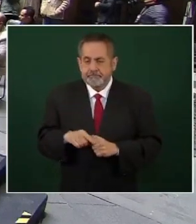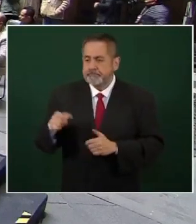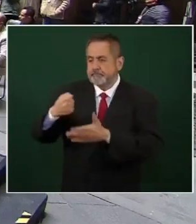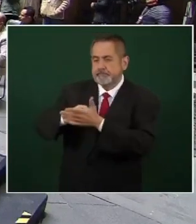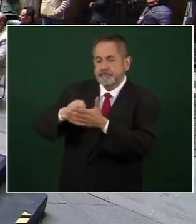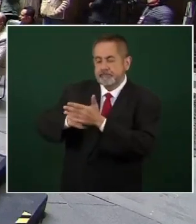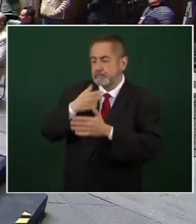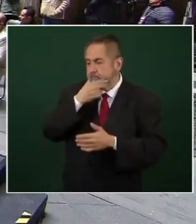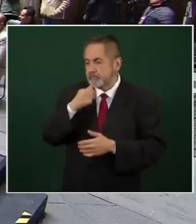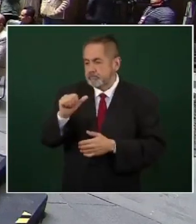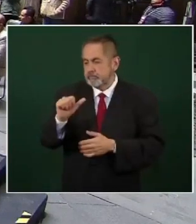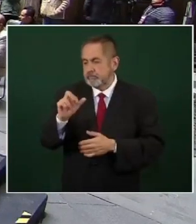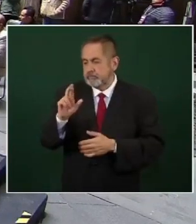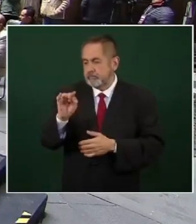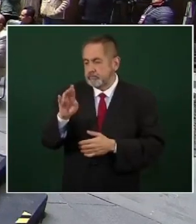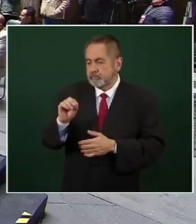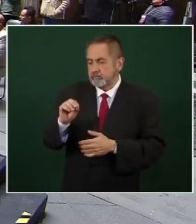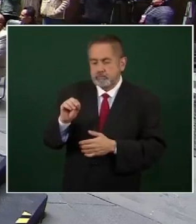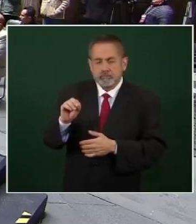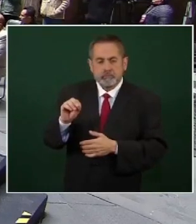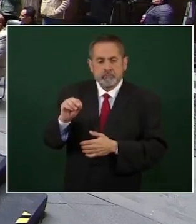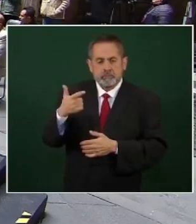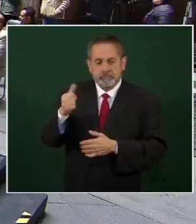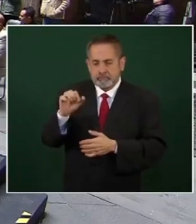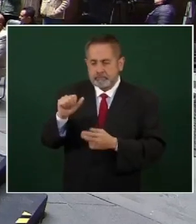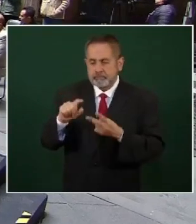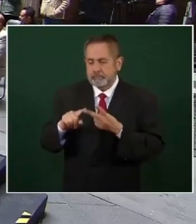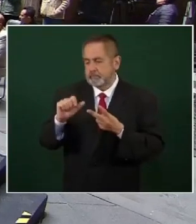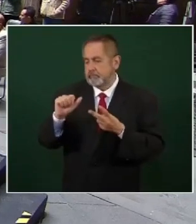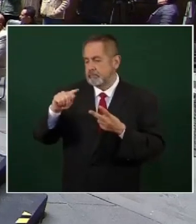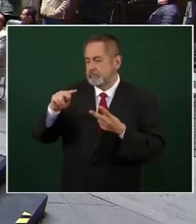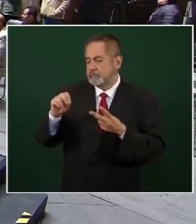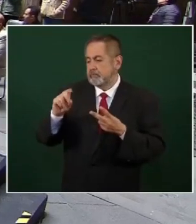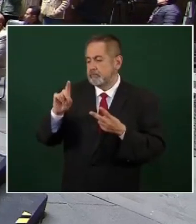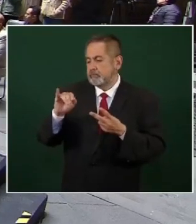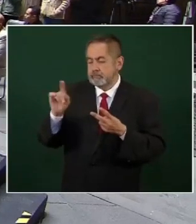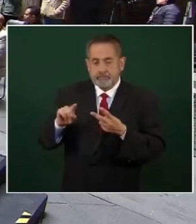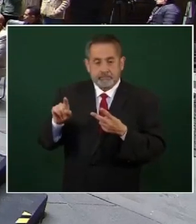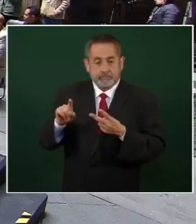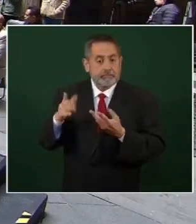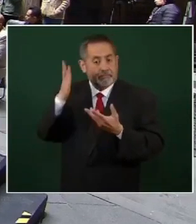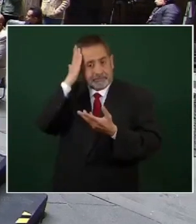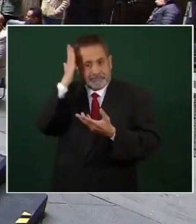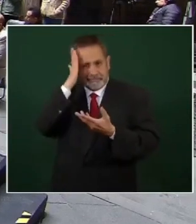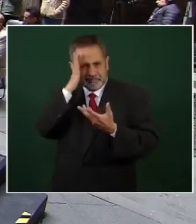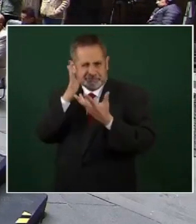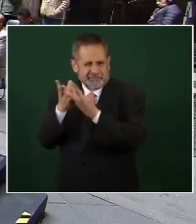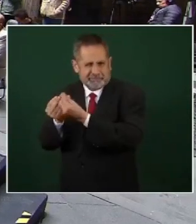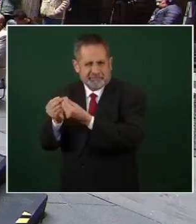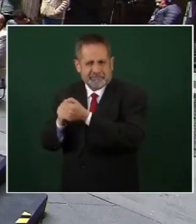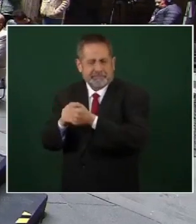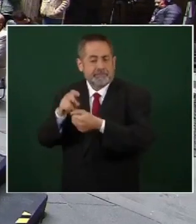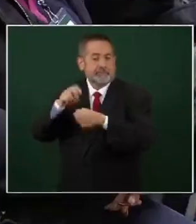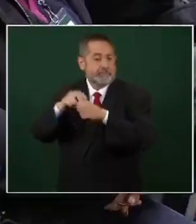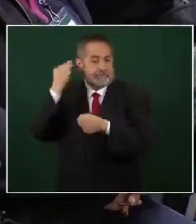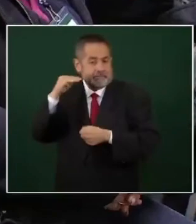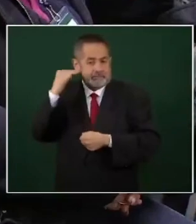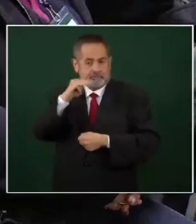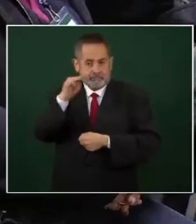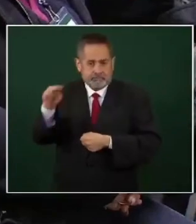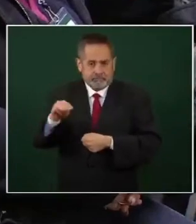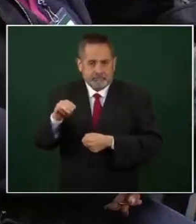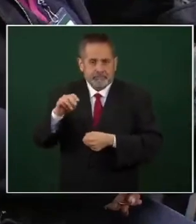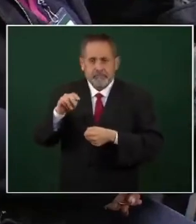Ricardo Arturo Lagunes Gasca y el profesor Antonio Díaz Valencia, líder de la comunidad indígena de Aquila en Michoacán, ya